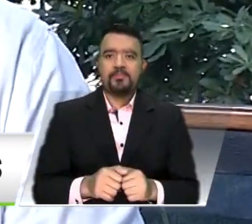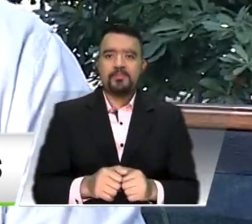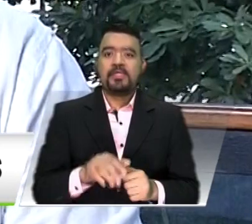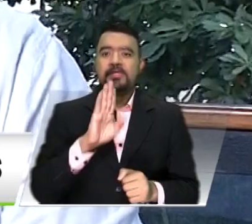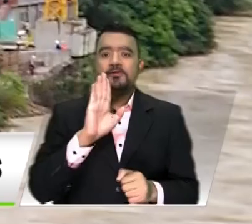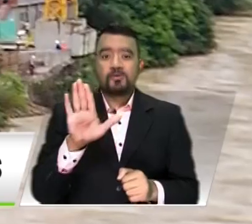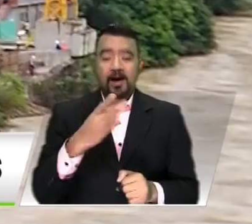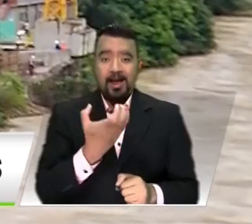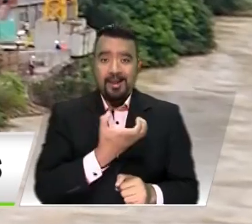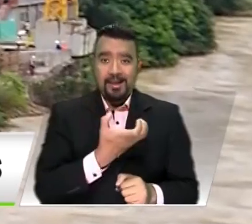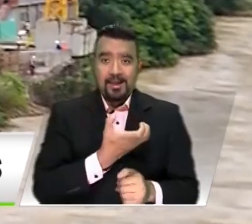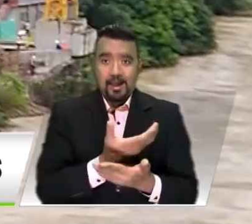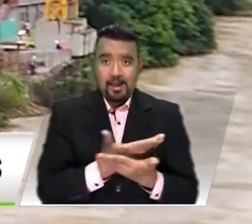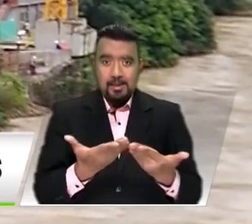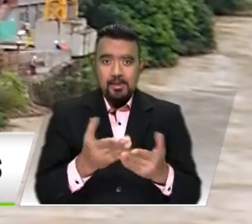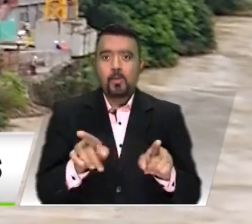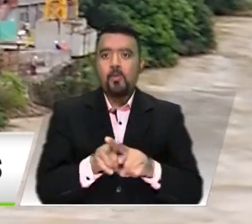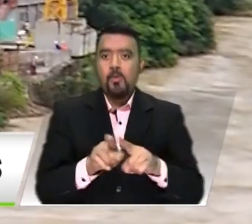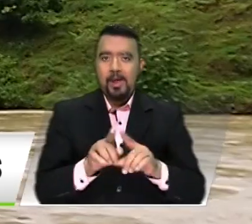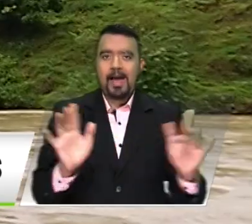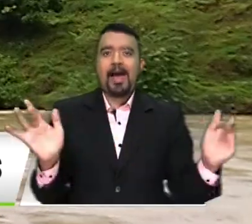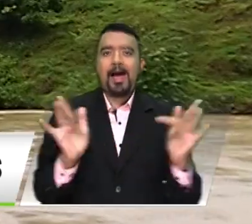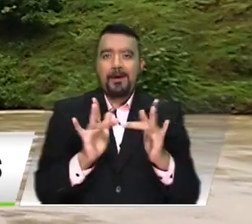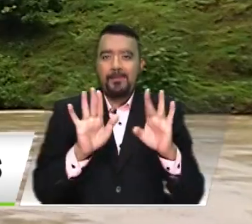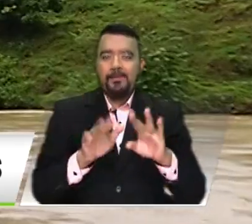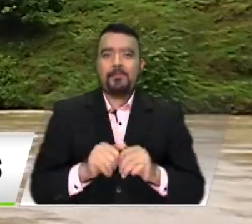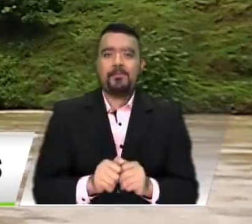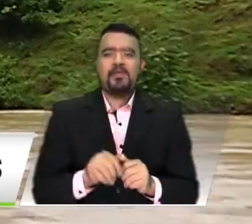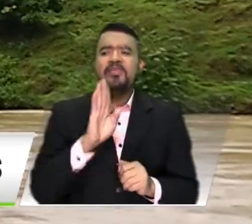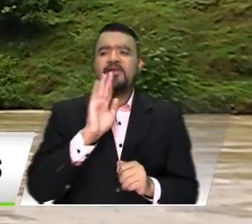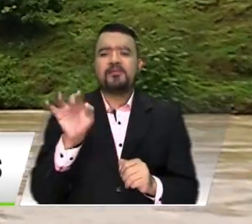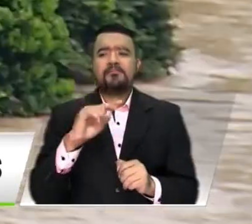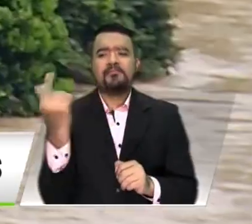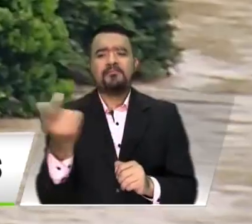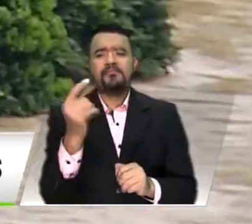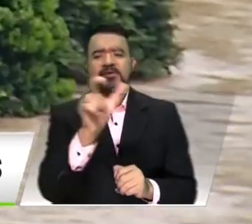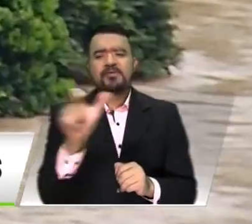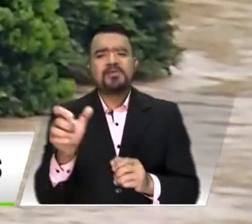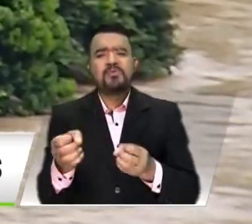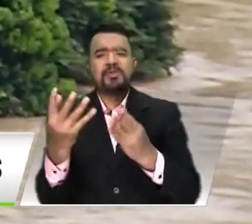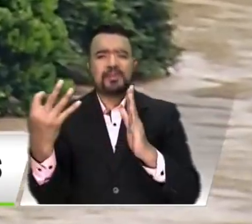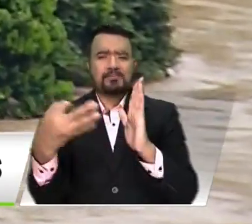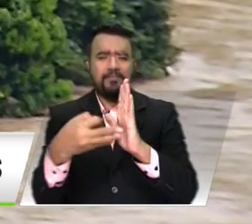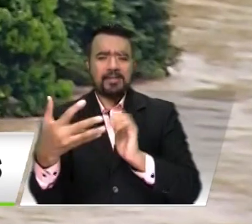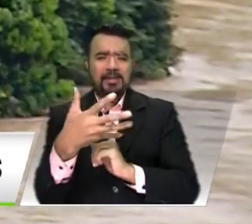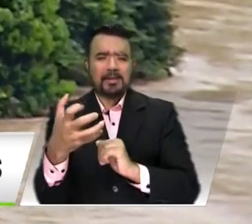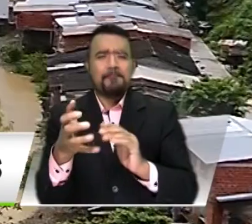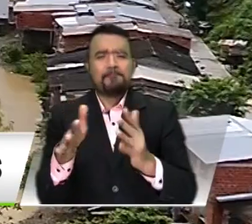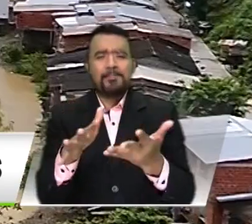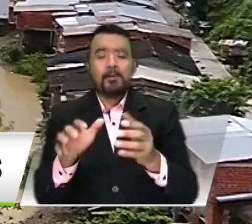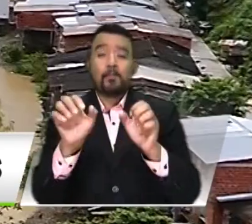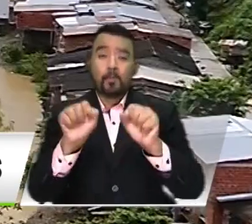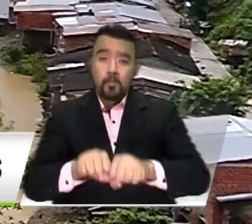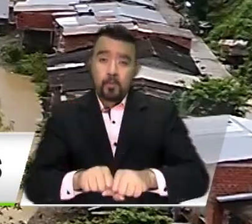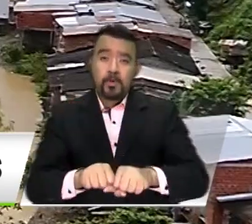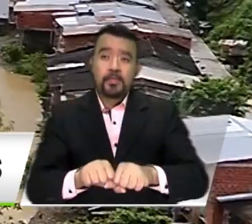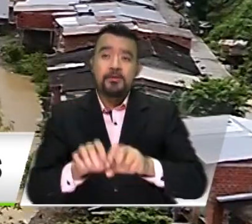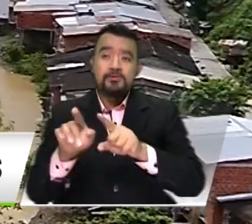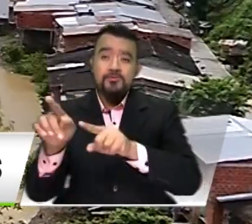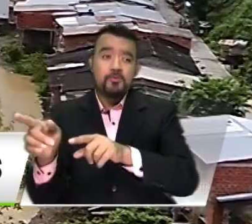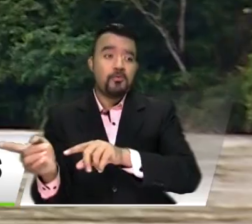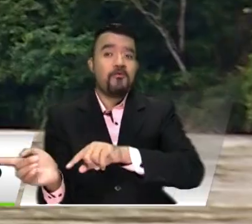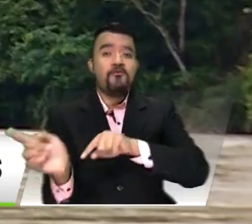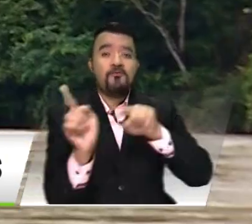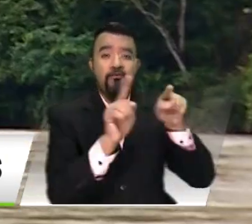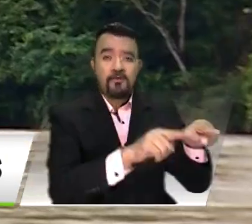acomodarlo a esa fecha. La evacuación de unas 3.500 personas requiere un amplio despliegue logístico en coordinación